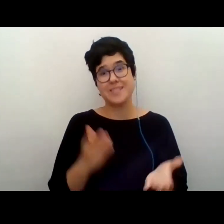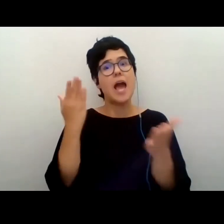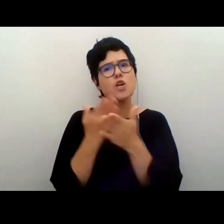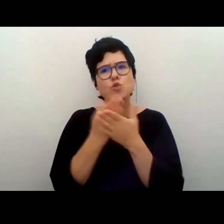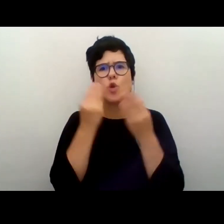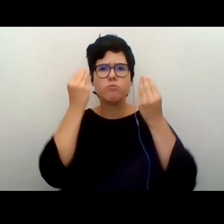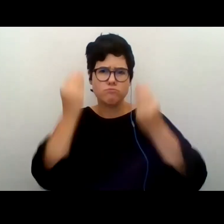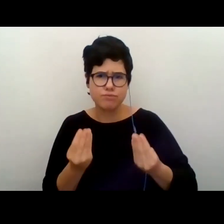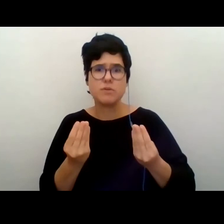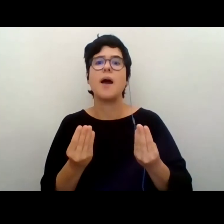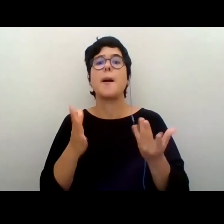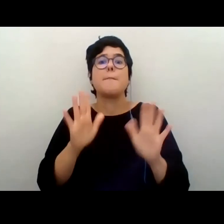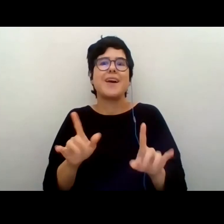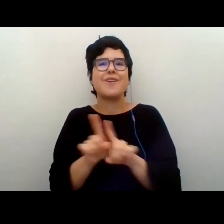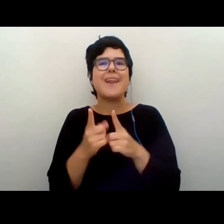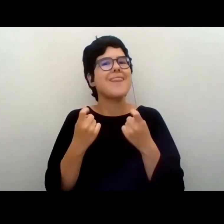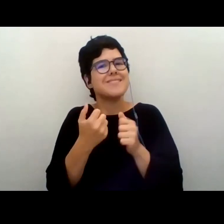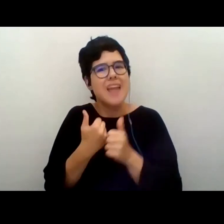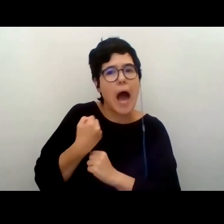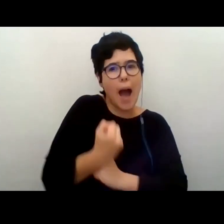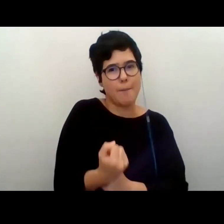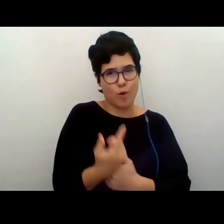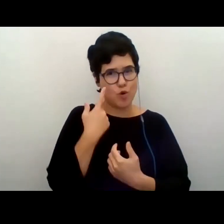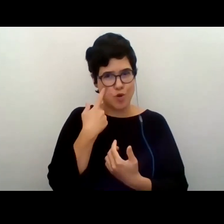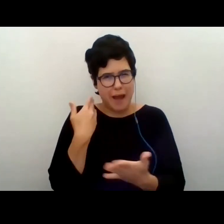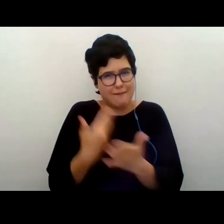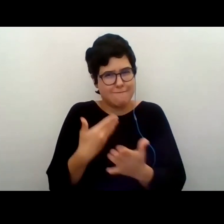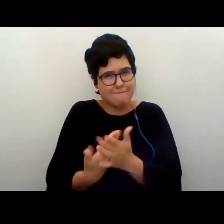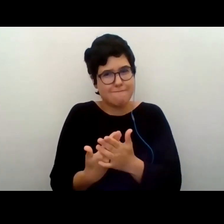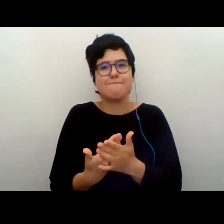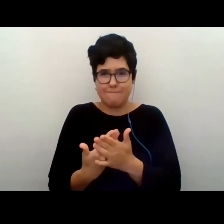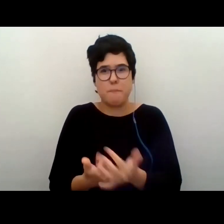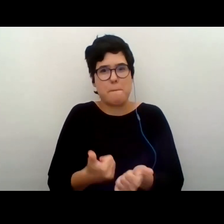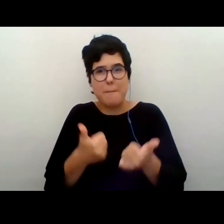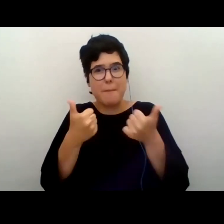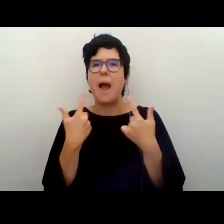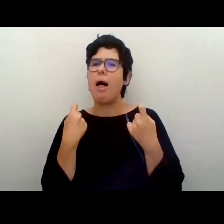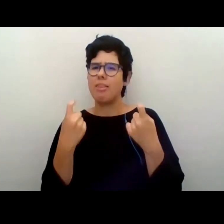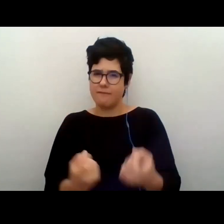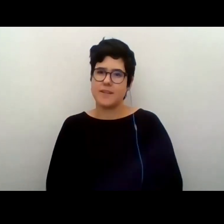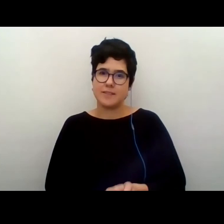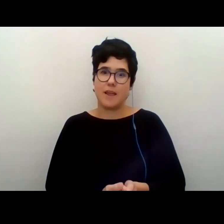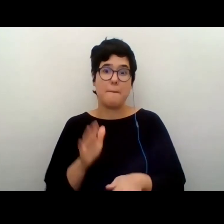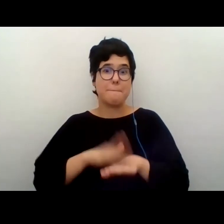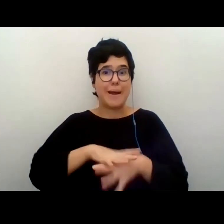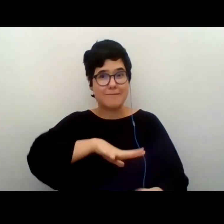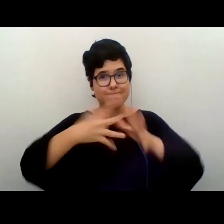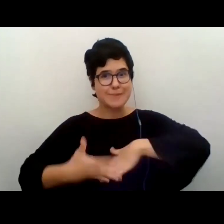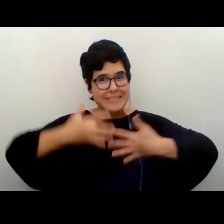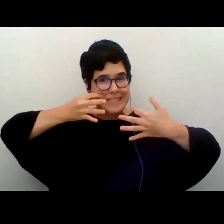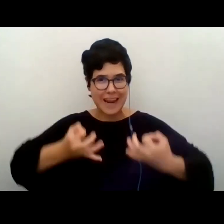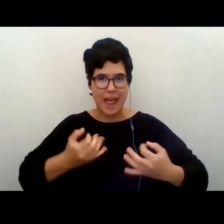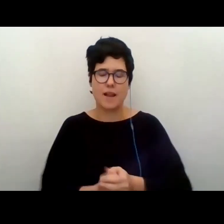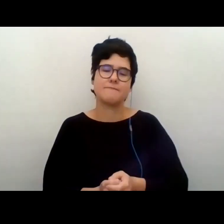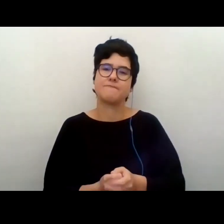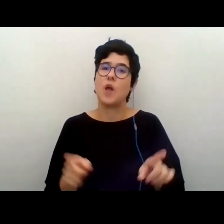pero todavía necesitan más evidencia a la hora de aplicarlos en el día a día. Yo os diría que no os